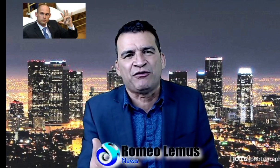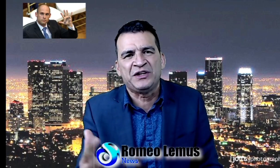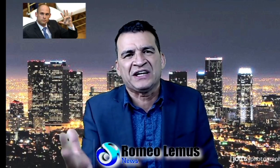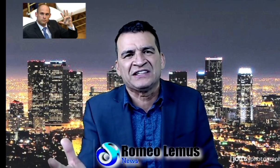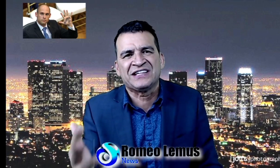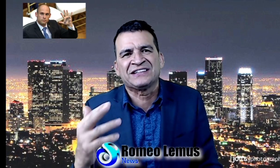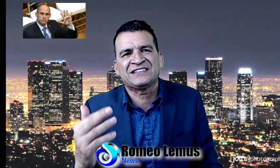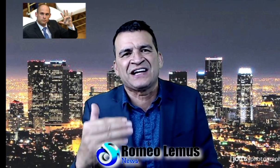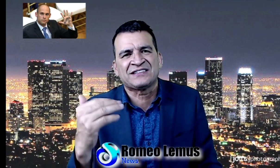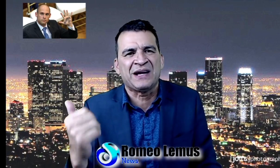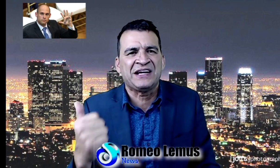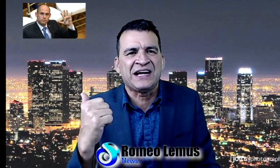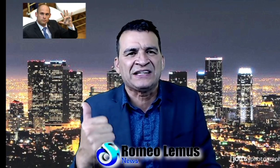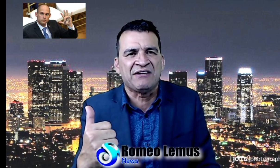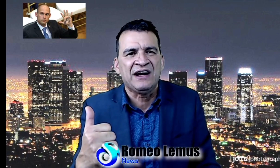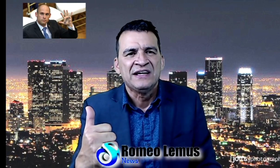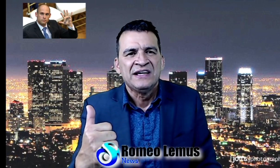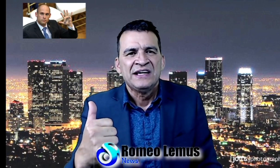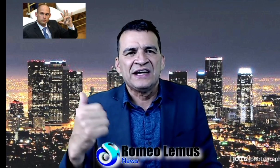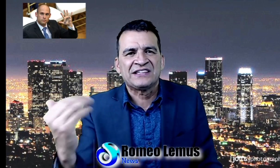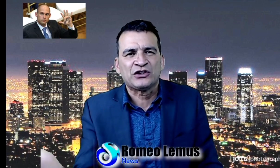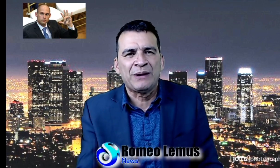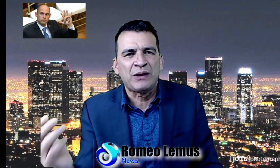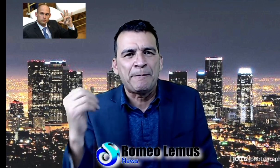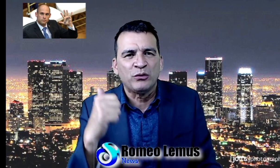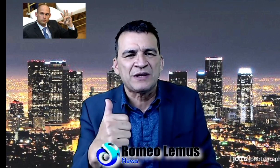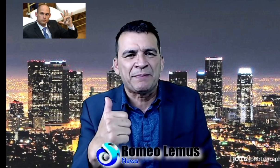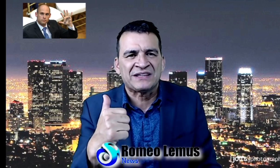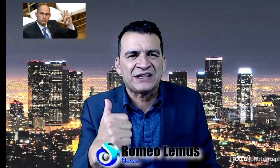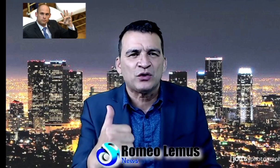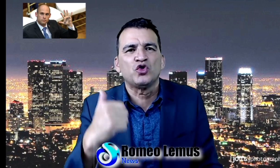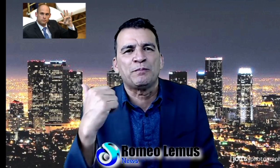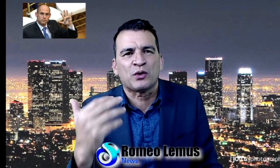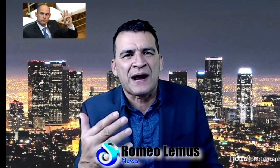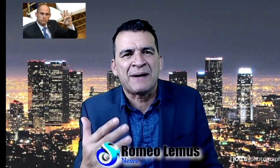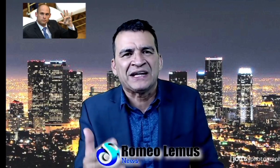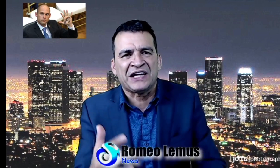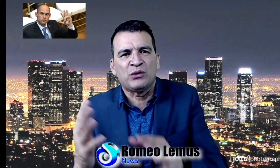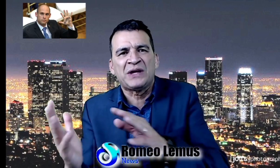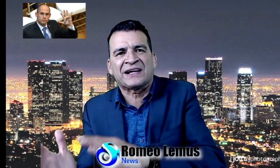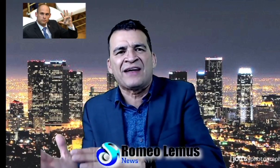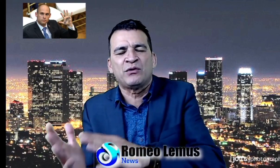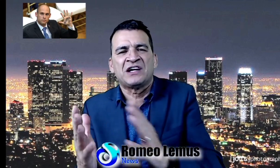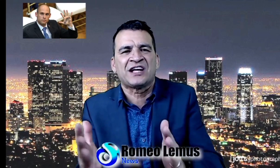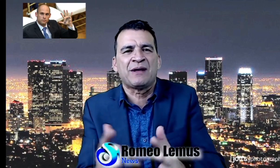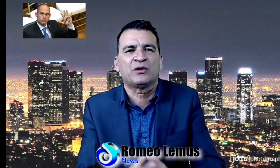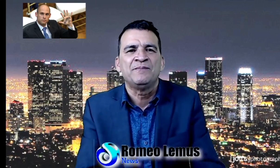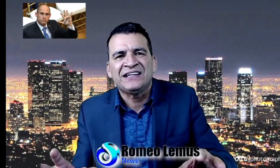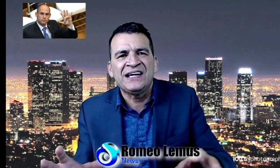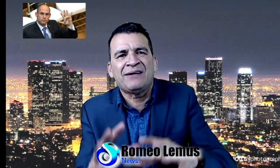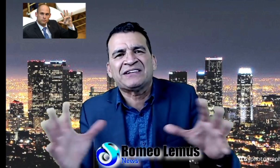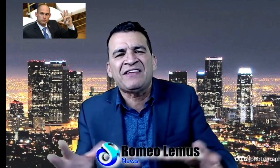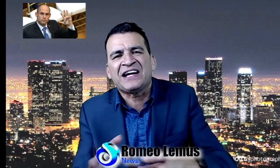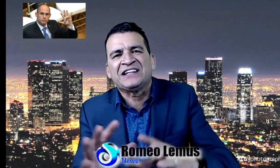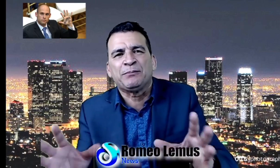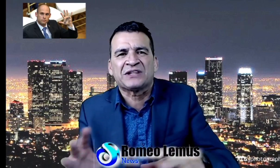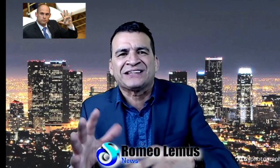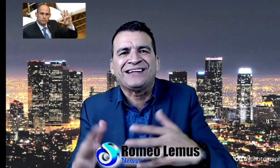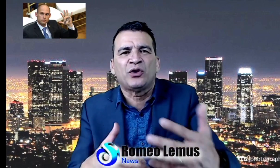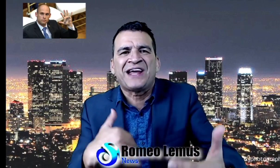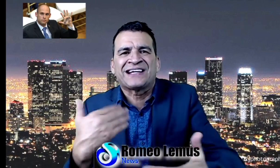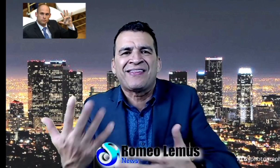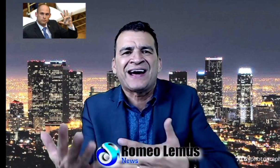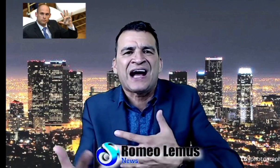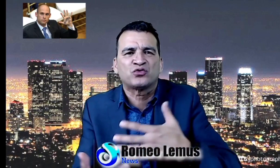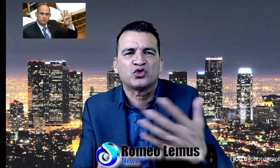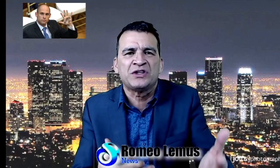línea telefónica, es decir, desde la Asamblea Legislativa. Se toma una pausa para hacer su programa, que tiene una radio en El Salvador, y la verdad es que el tipo,